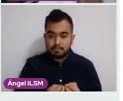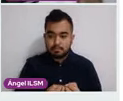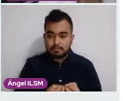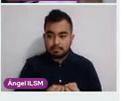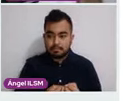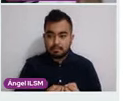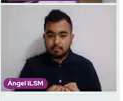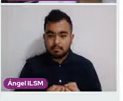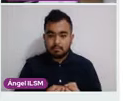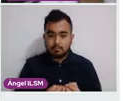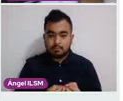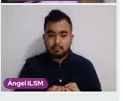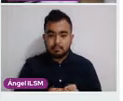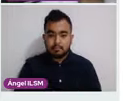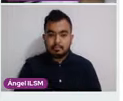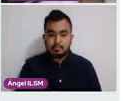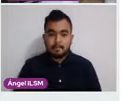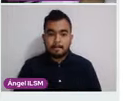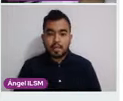Bueno,